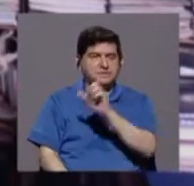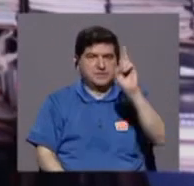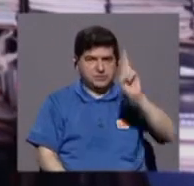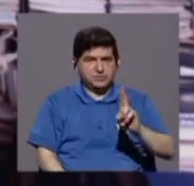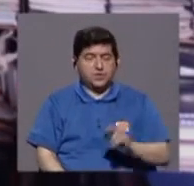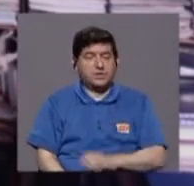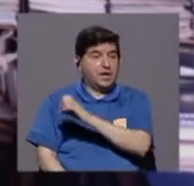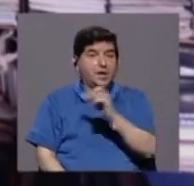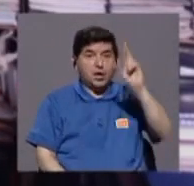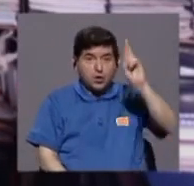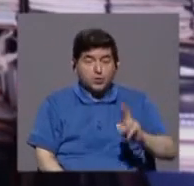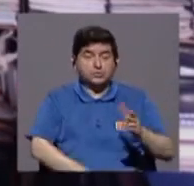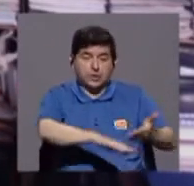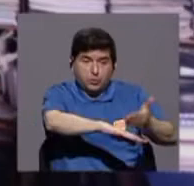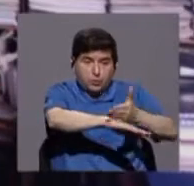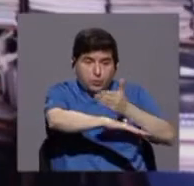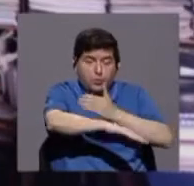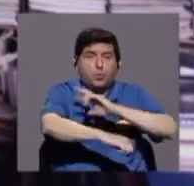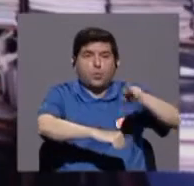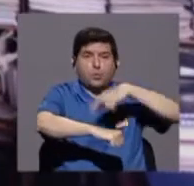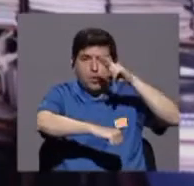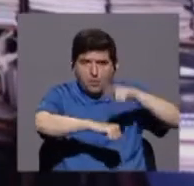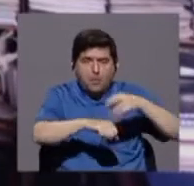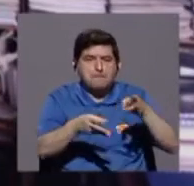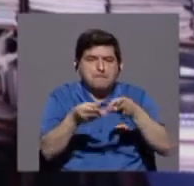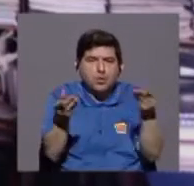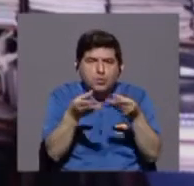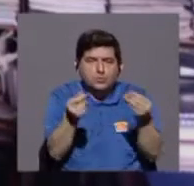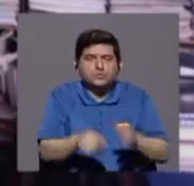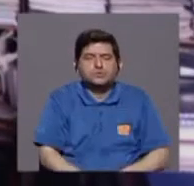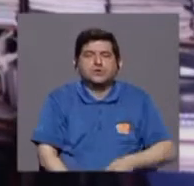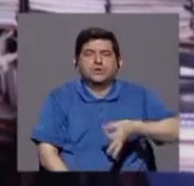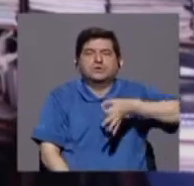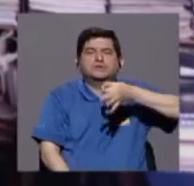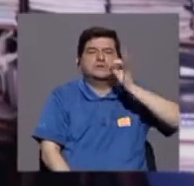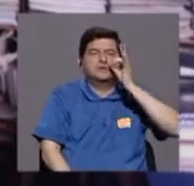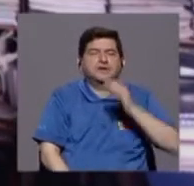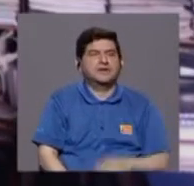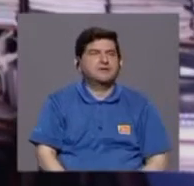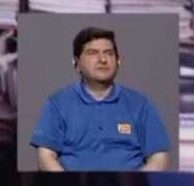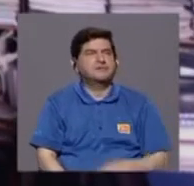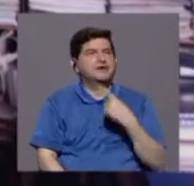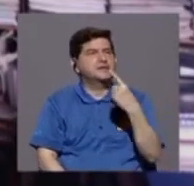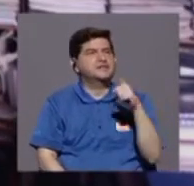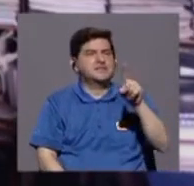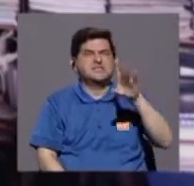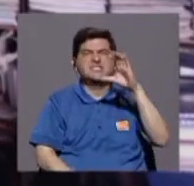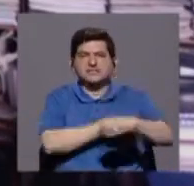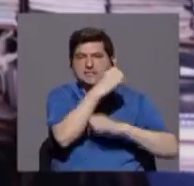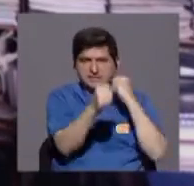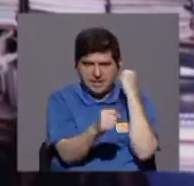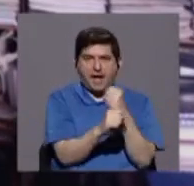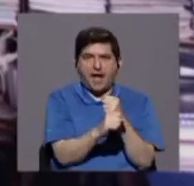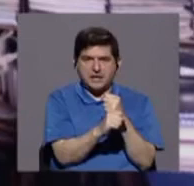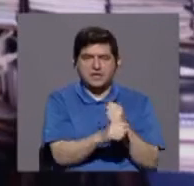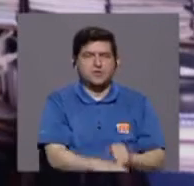va a crecer como una república cafetalera durante, ¿qué diríamos?, 100 años, de